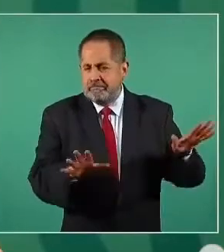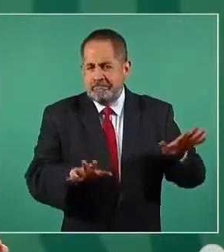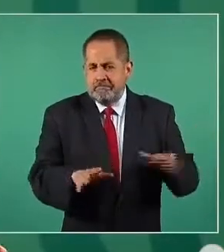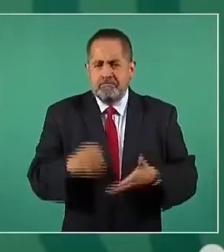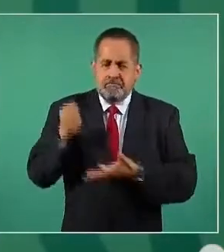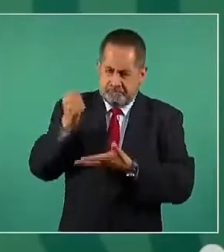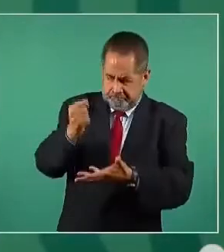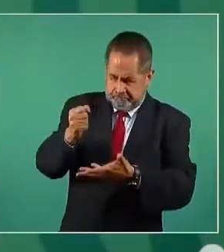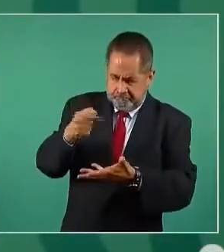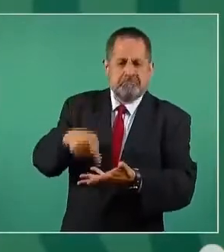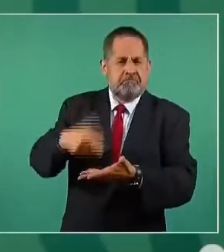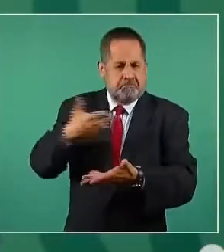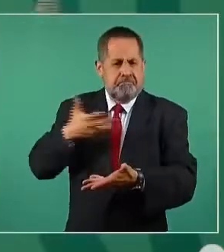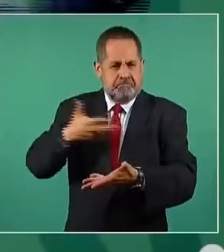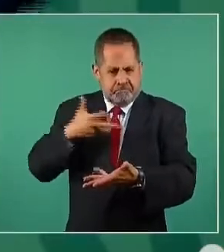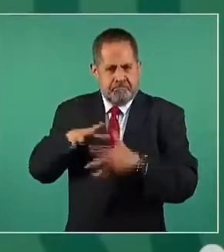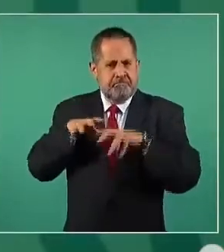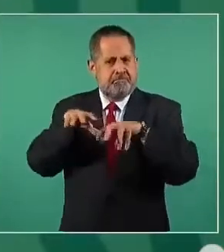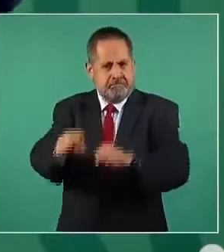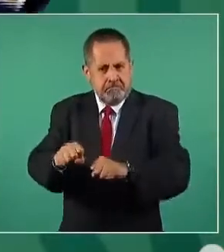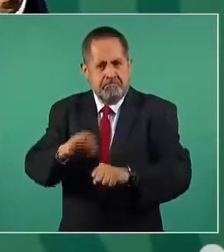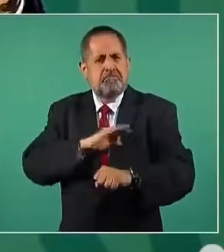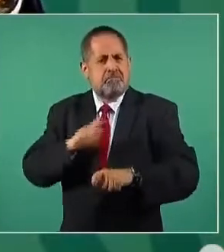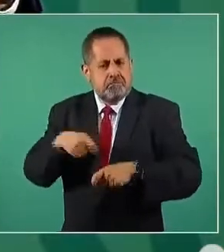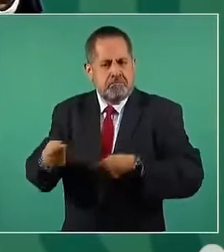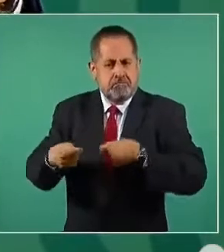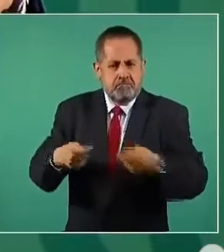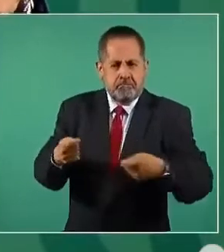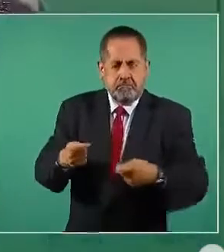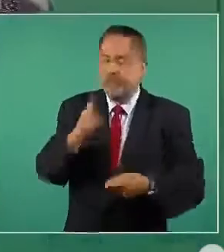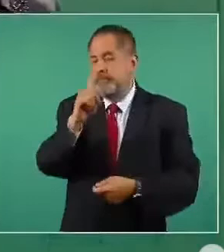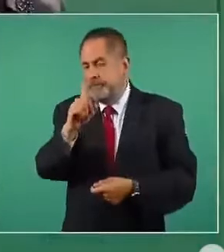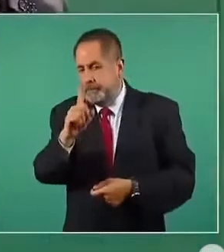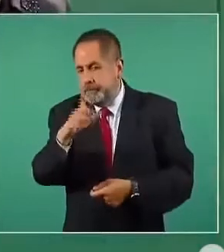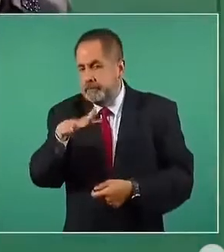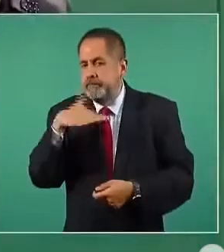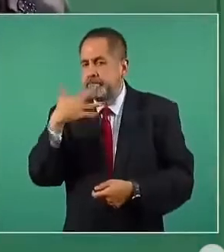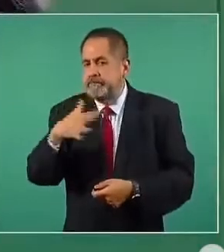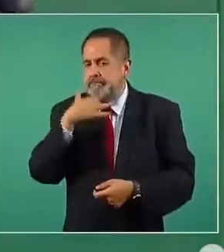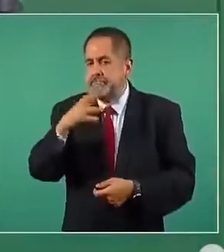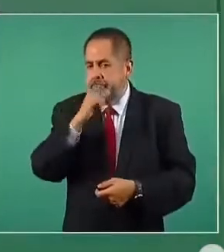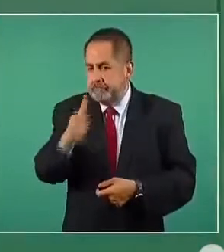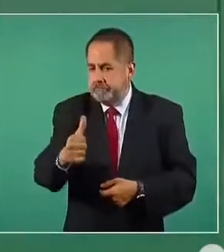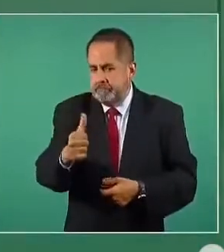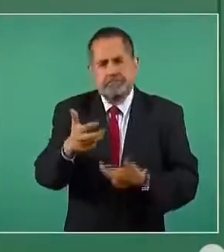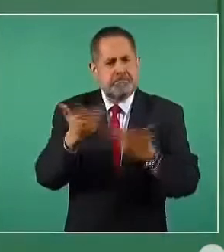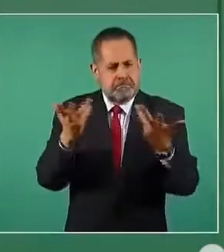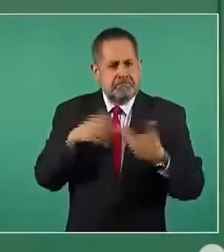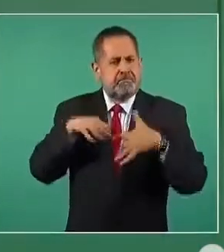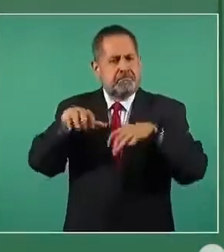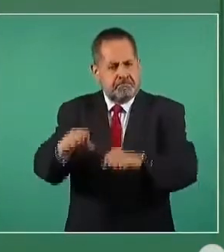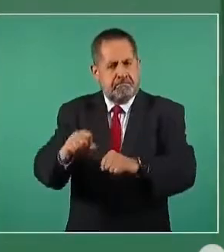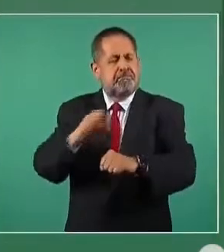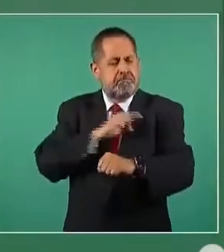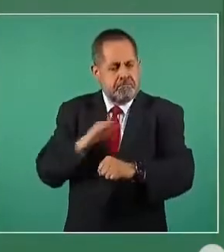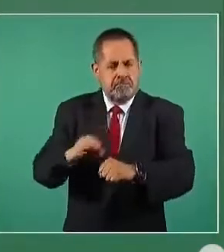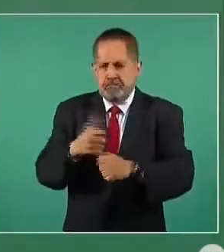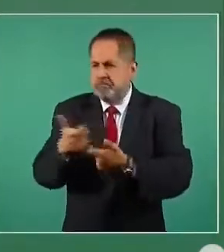Y alcanza el presupuesto. Sí, no hay corrupción, y si no